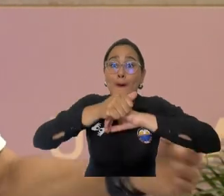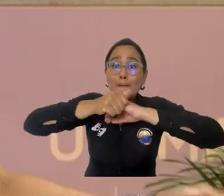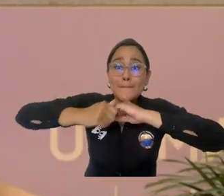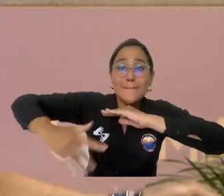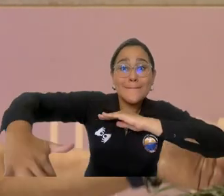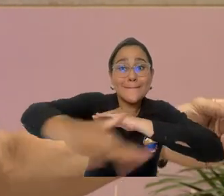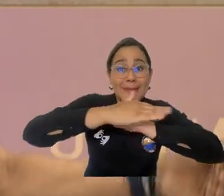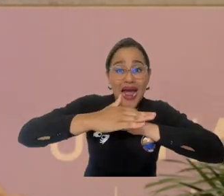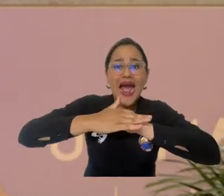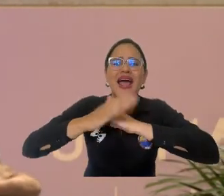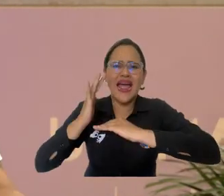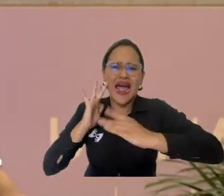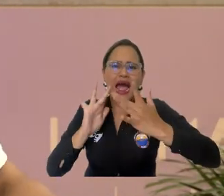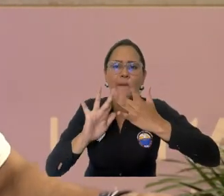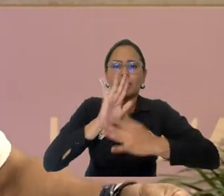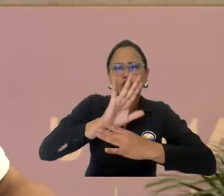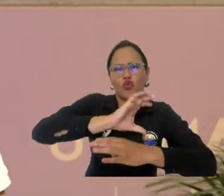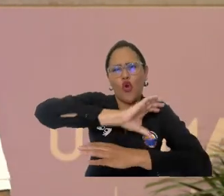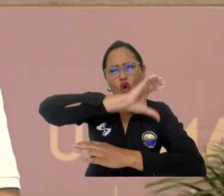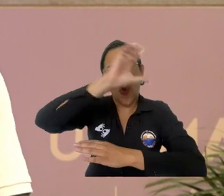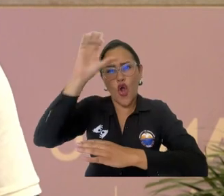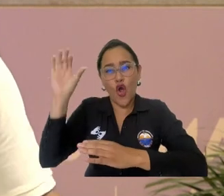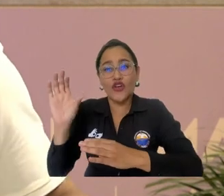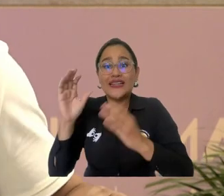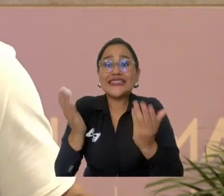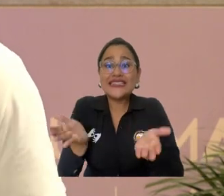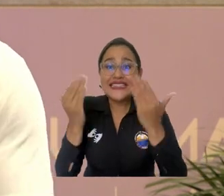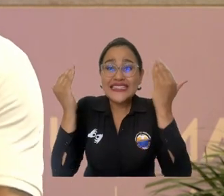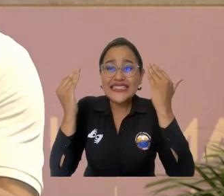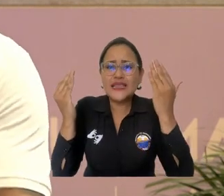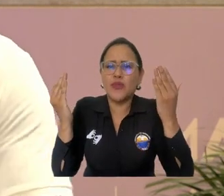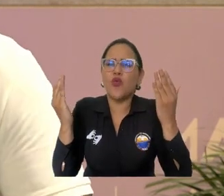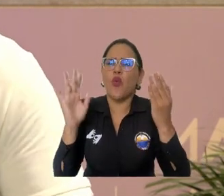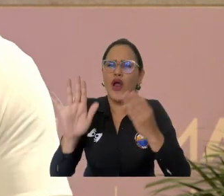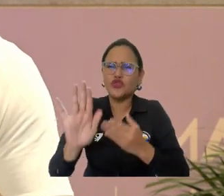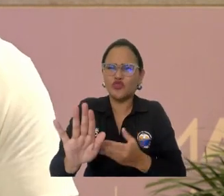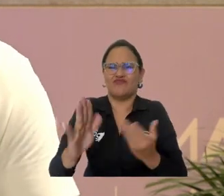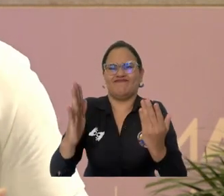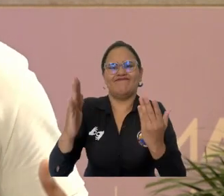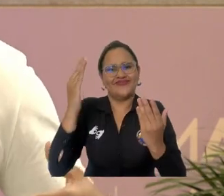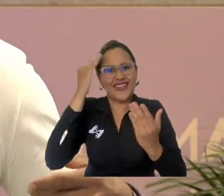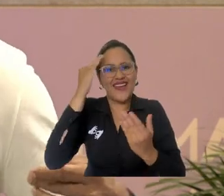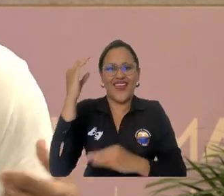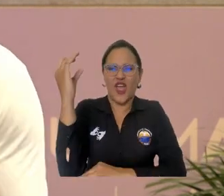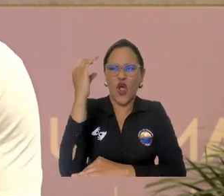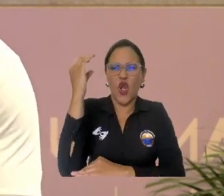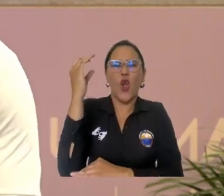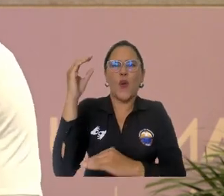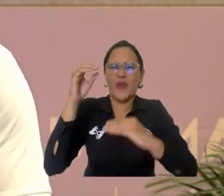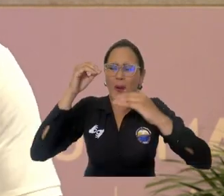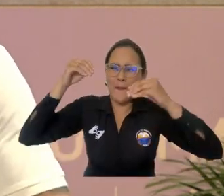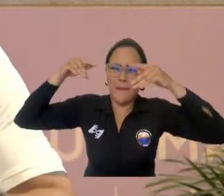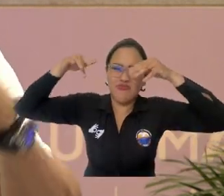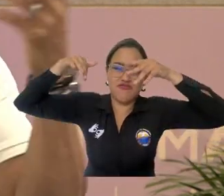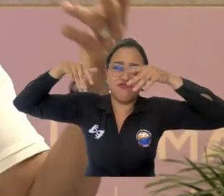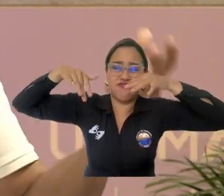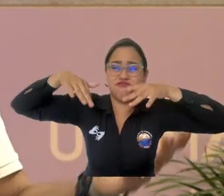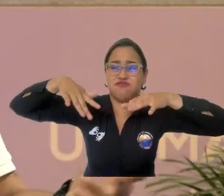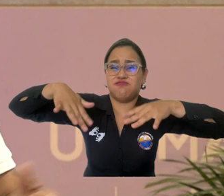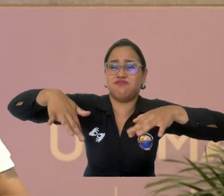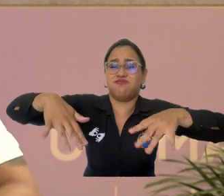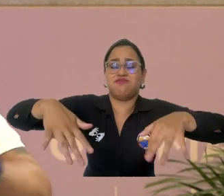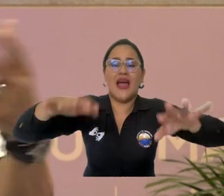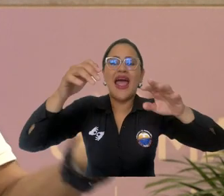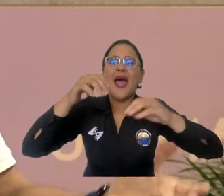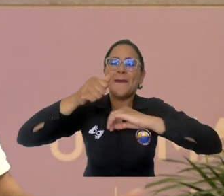costero. Y el territorio marino costero termina conectándonos con todo el centro, el sur del país, porque en últimas el agua fluye siempre desde